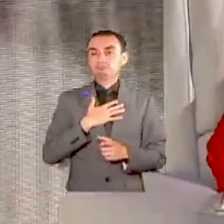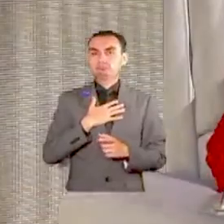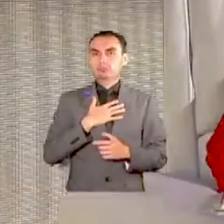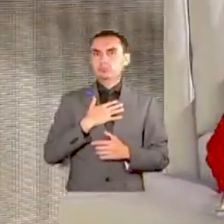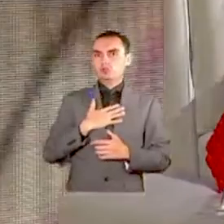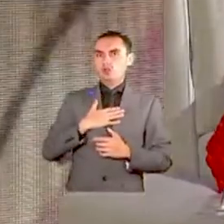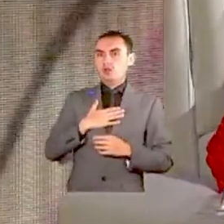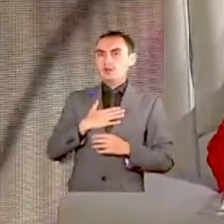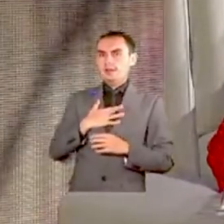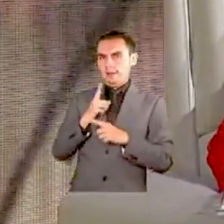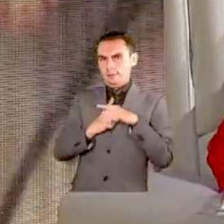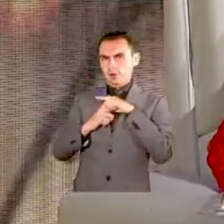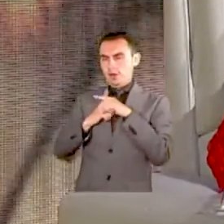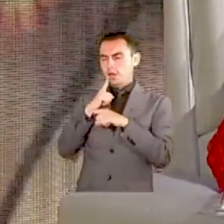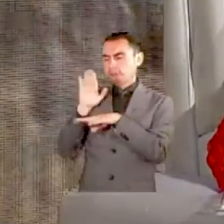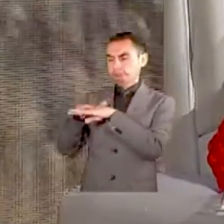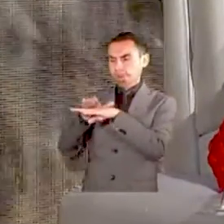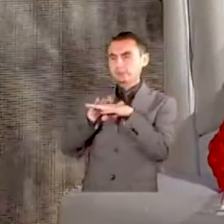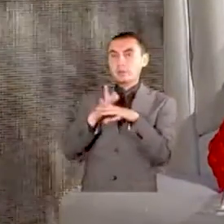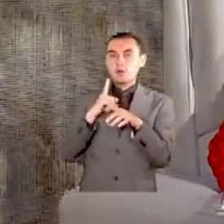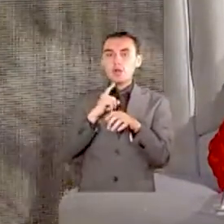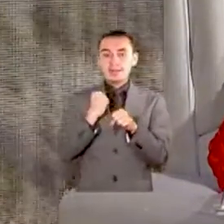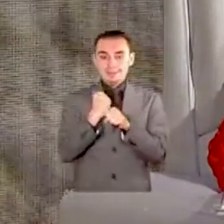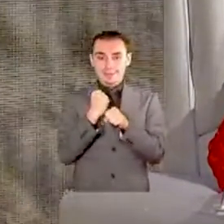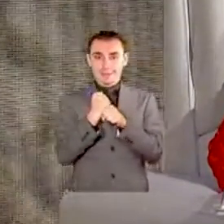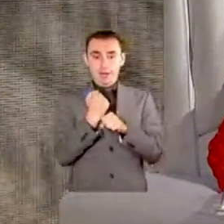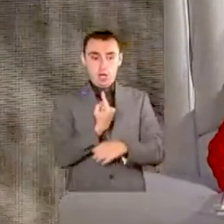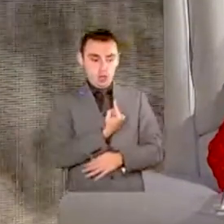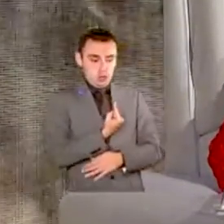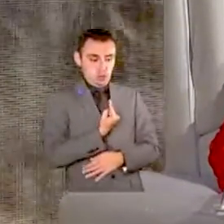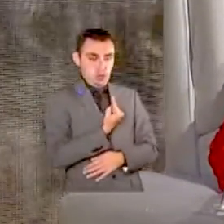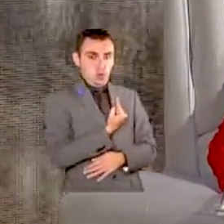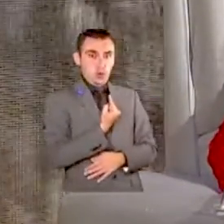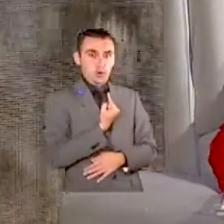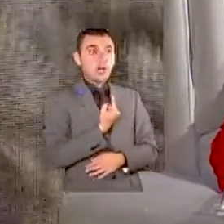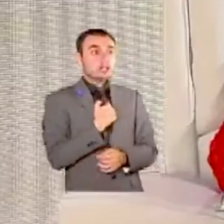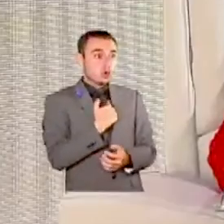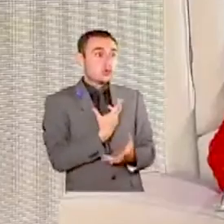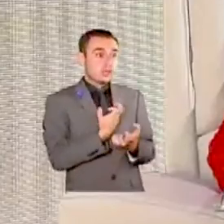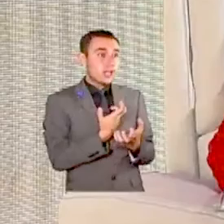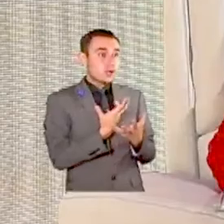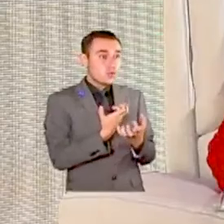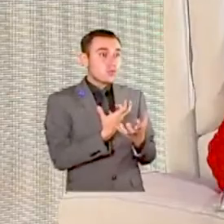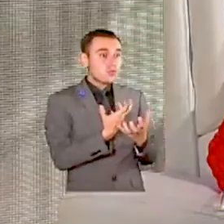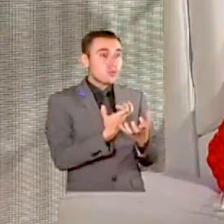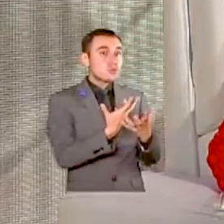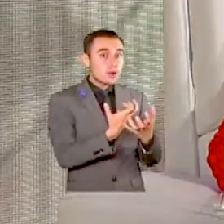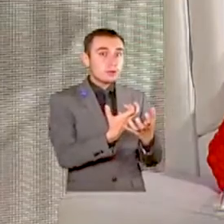que trabajar solos con la intención de hacerlo bien,